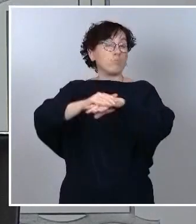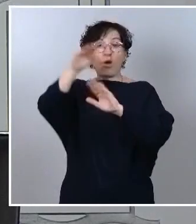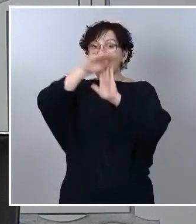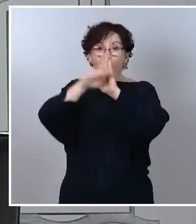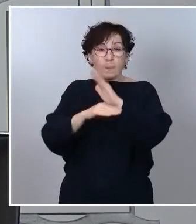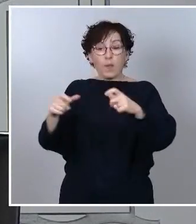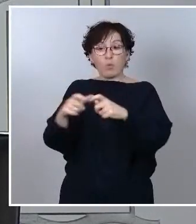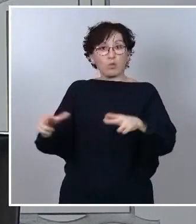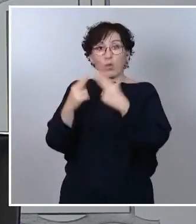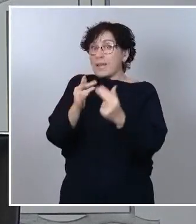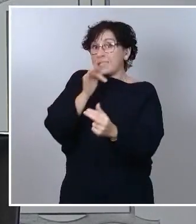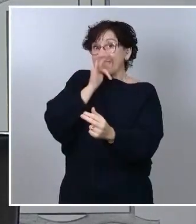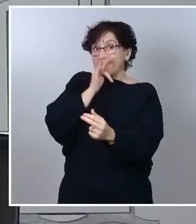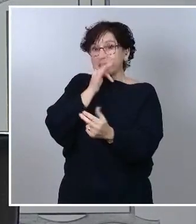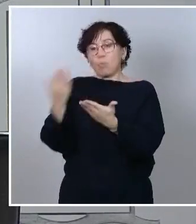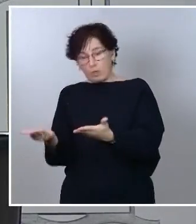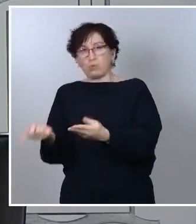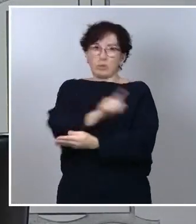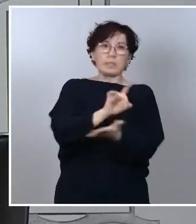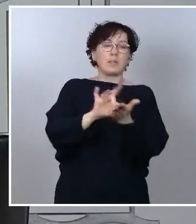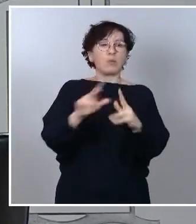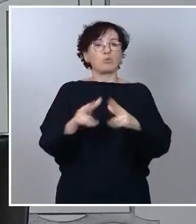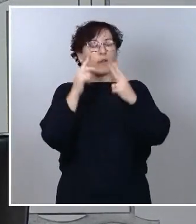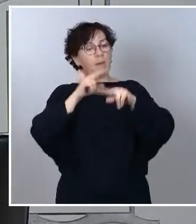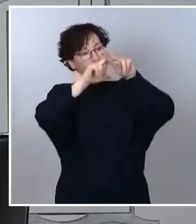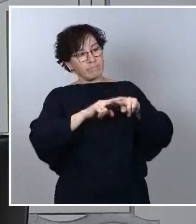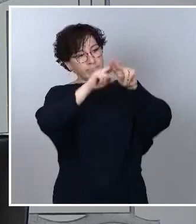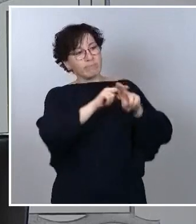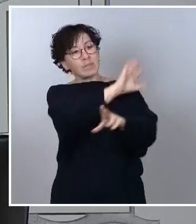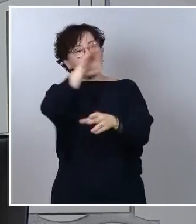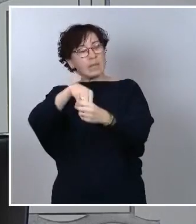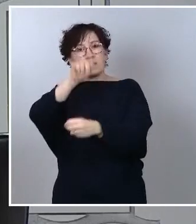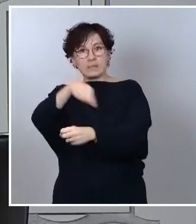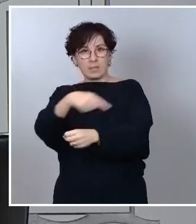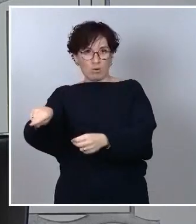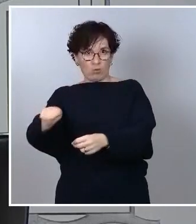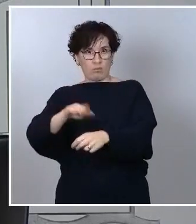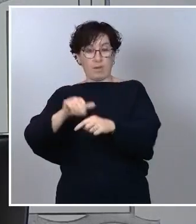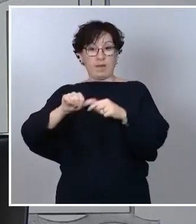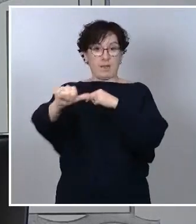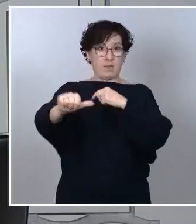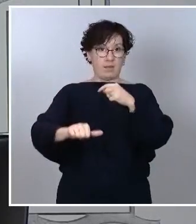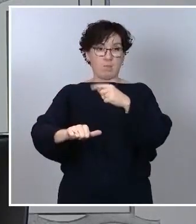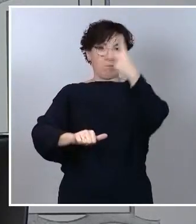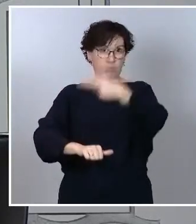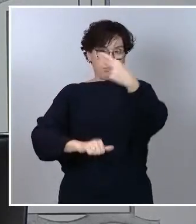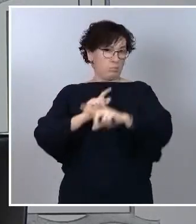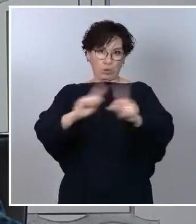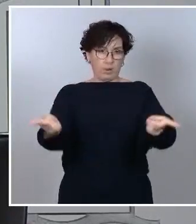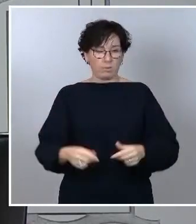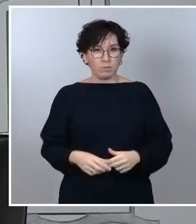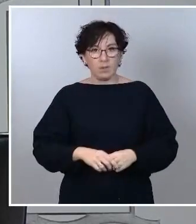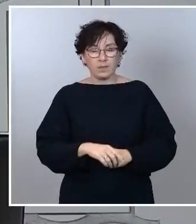incorporarse dentro de esa garantía de suministro de energía eléctrica y por tanto esa prohibición de costes